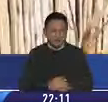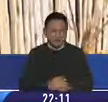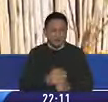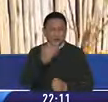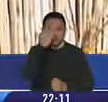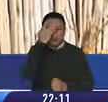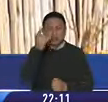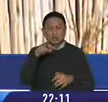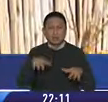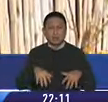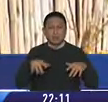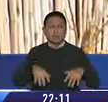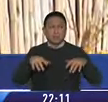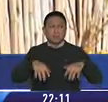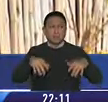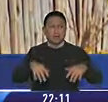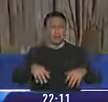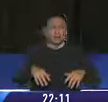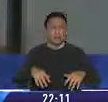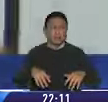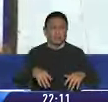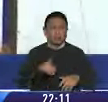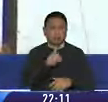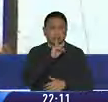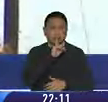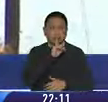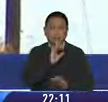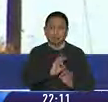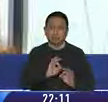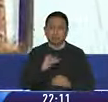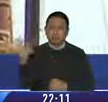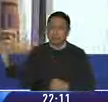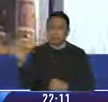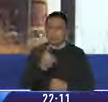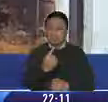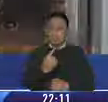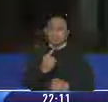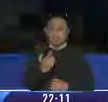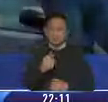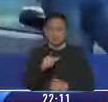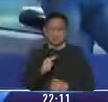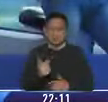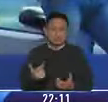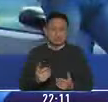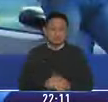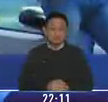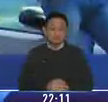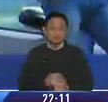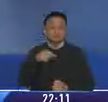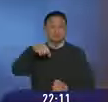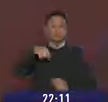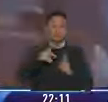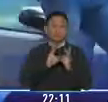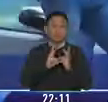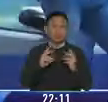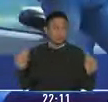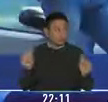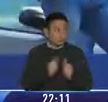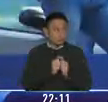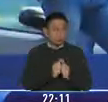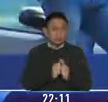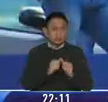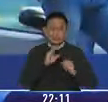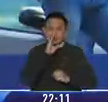los perros de aquella vivienda nunca ladraron anunciando la presencia de algún extraño. Igual aquí los vecinos son unidos, entonces